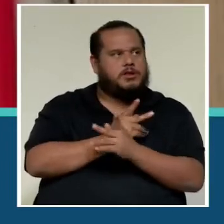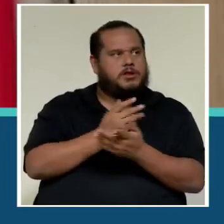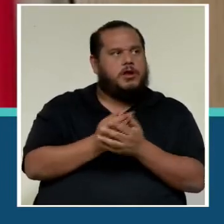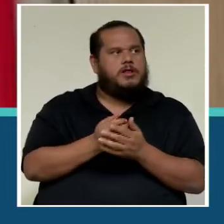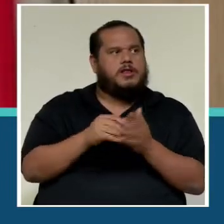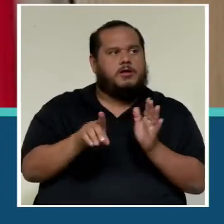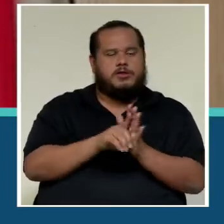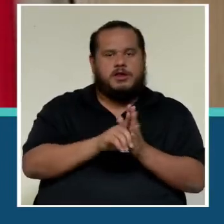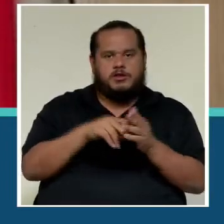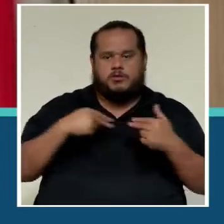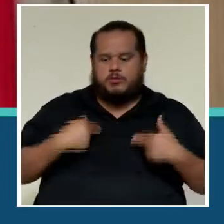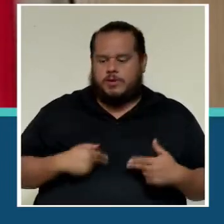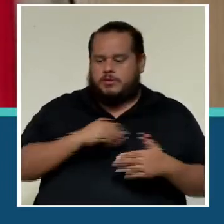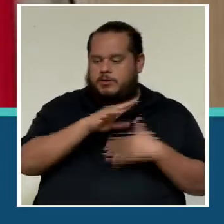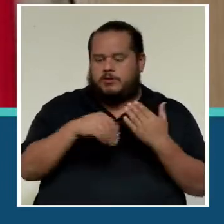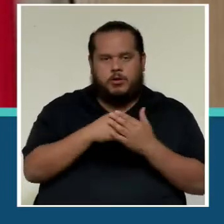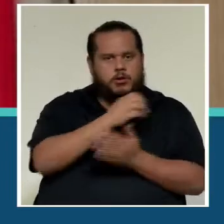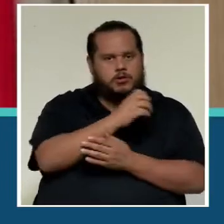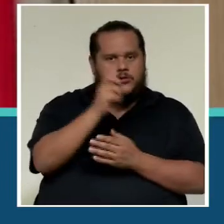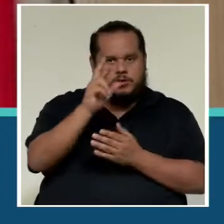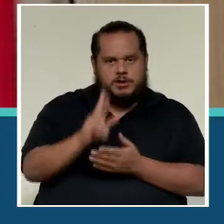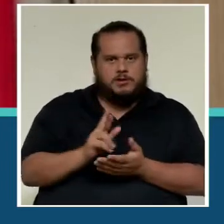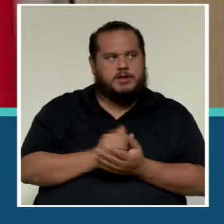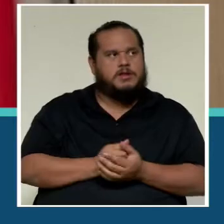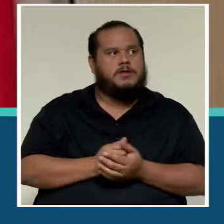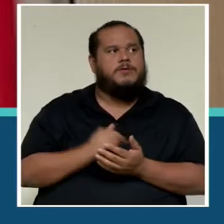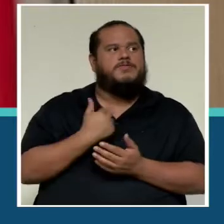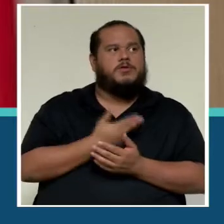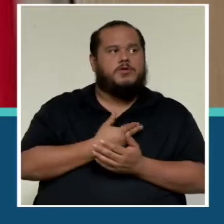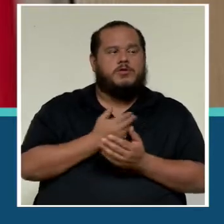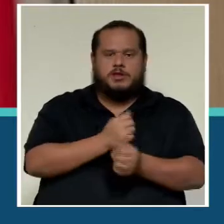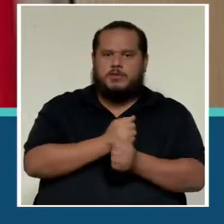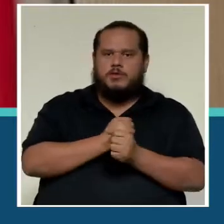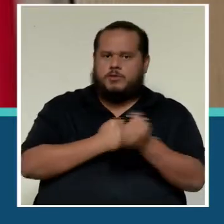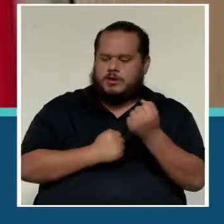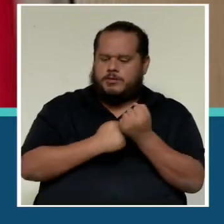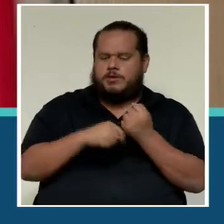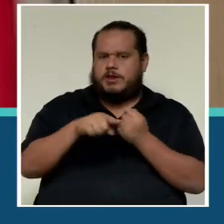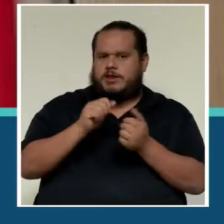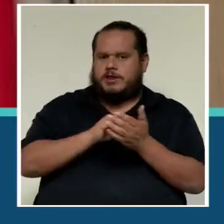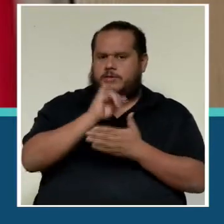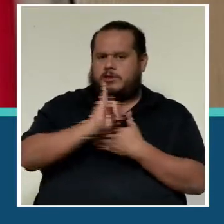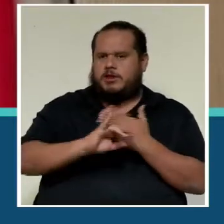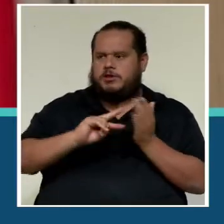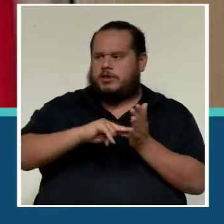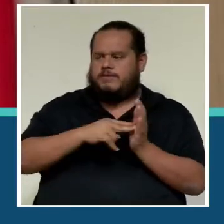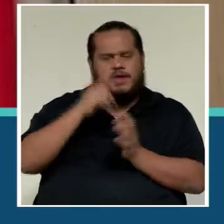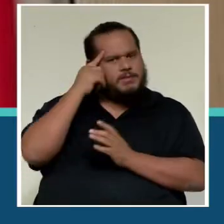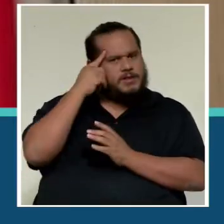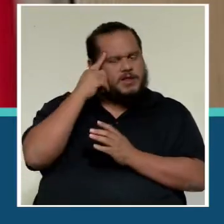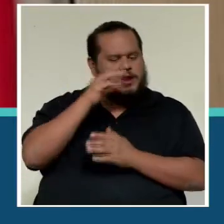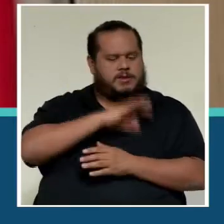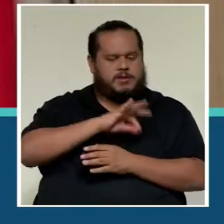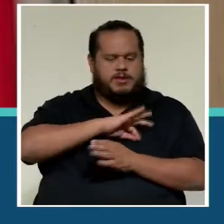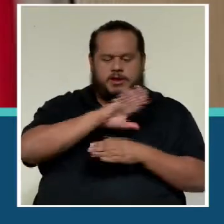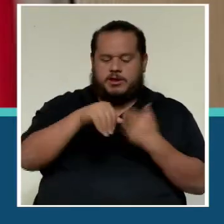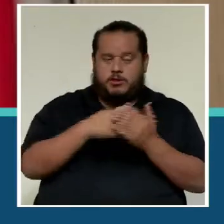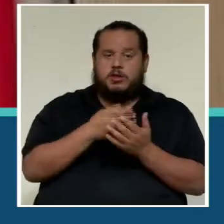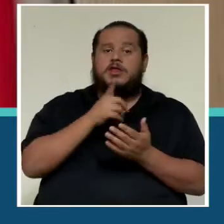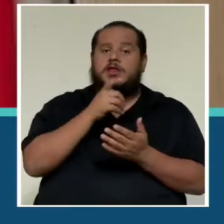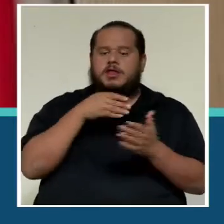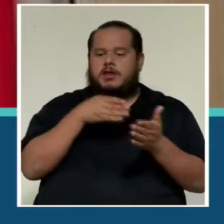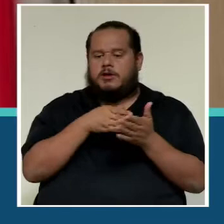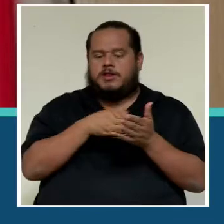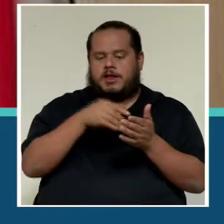humanos de absolutamente todos los costarricenses. Estamos seguros que apoyar este proyecto es pensar en el bienestar de todos y que quien lo ataque de aquí